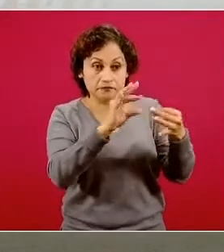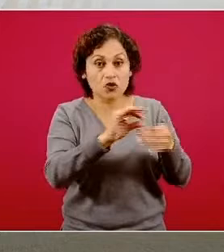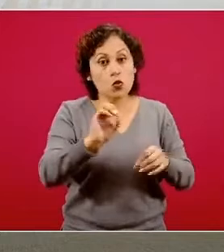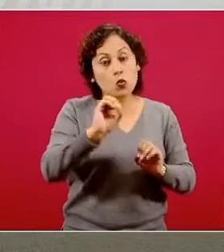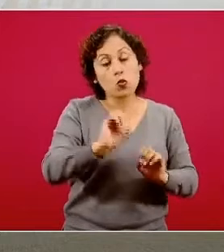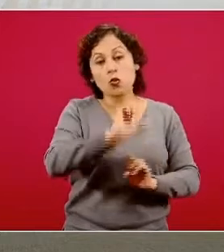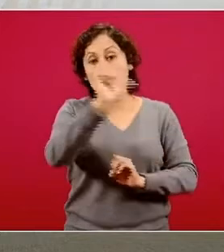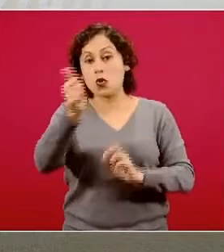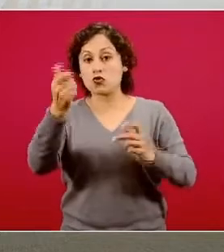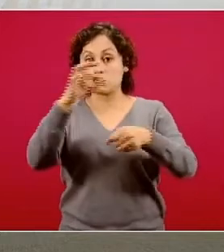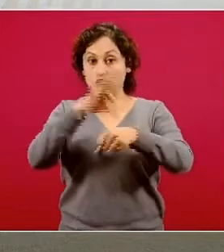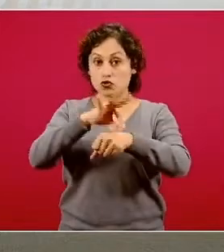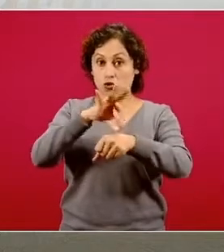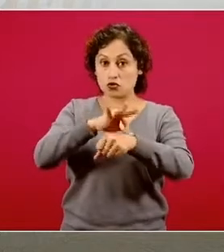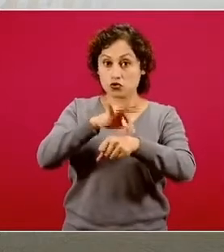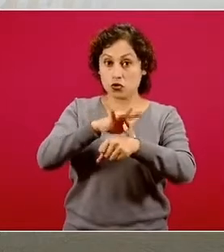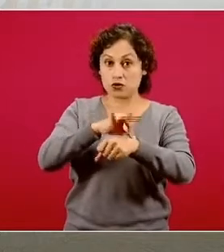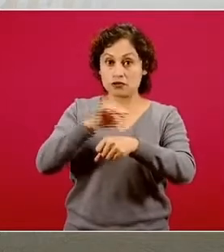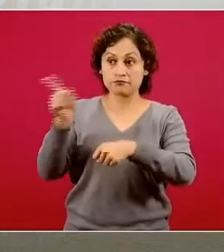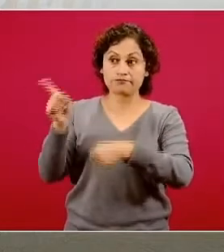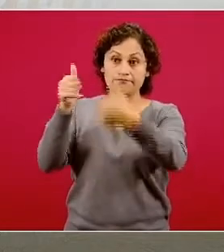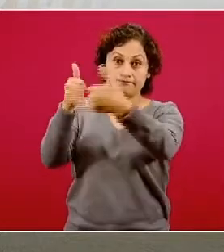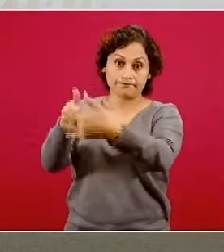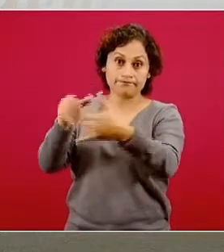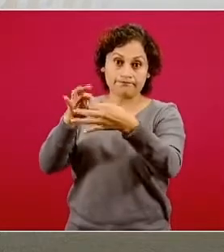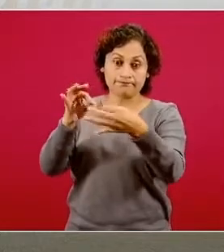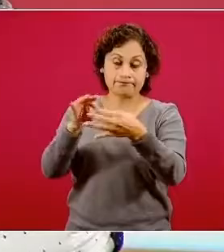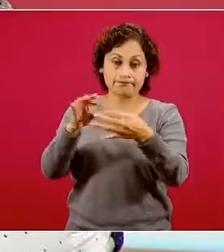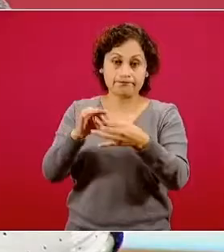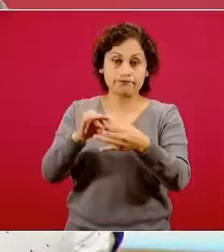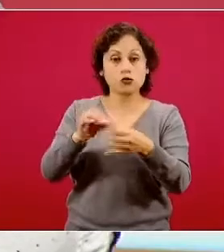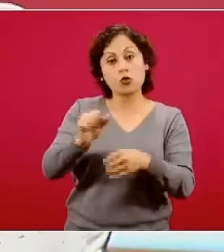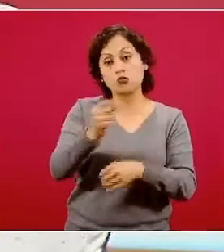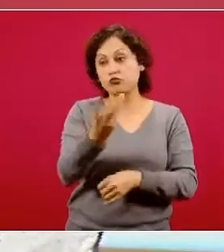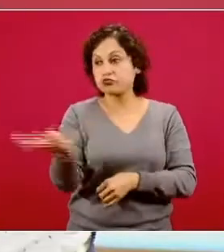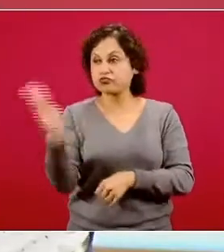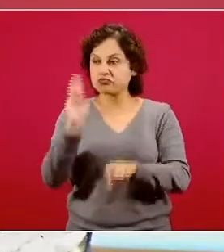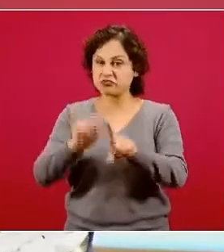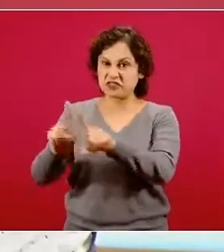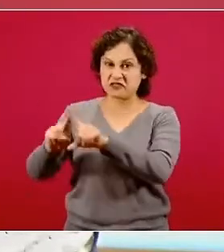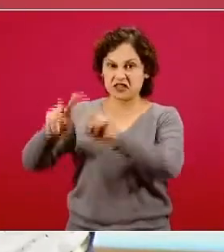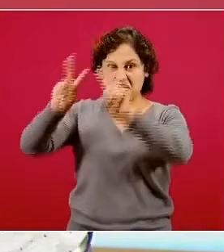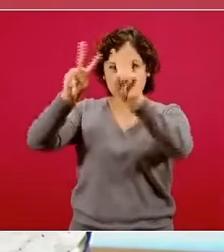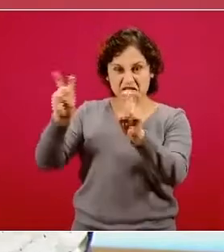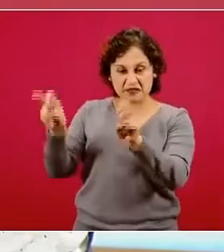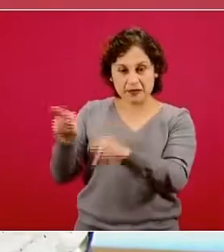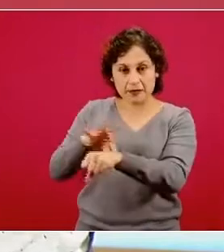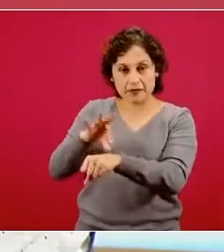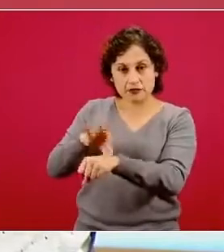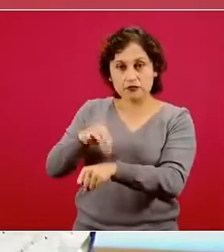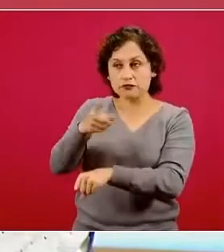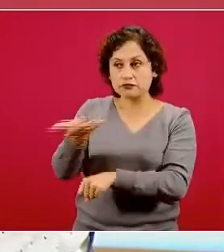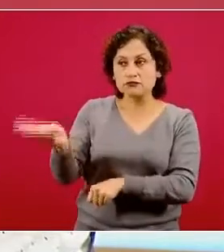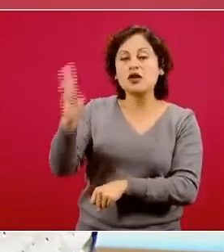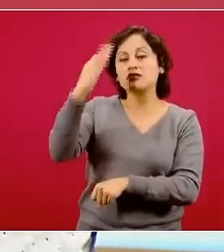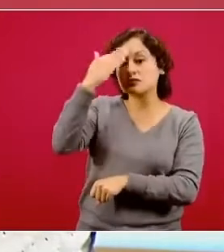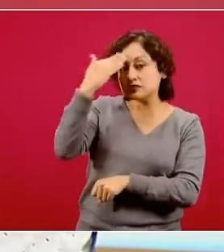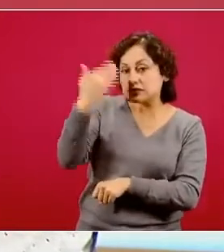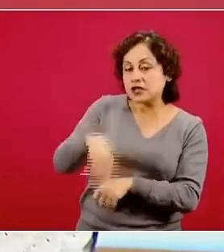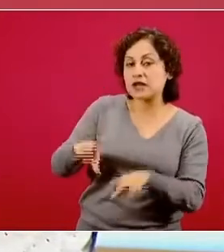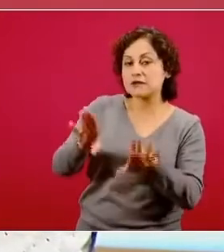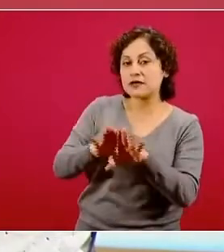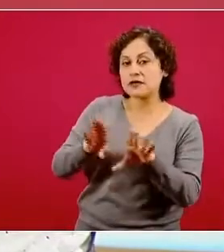medicina, teniendo especialistas a distancia que pueden asesorar cómo atender a